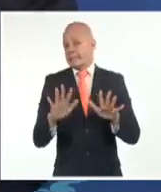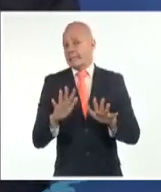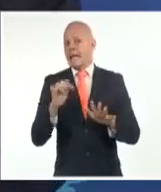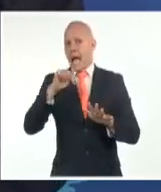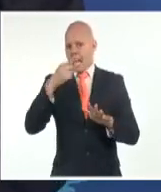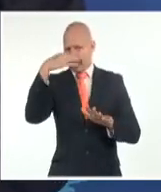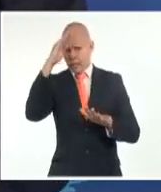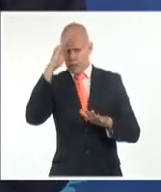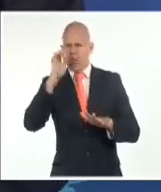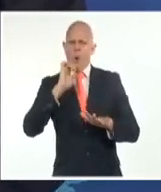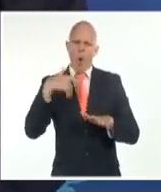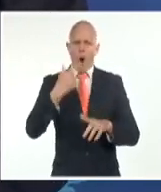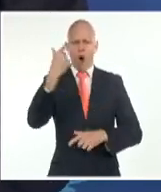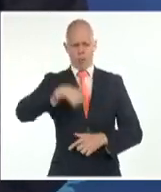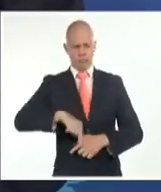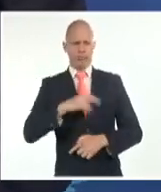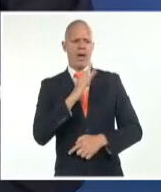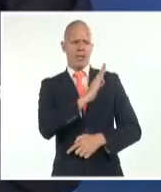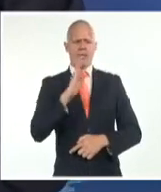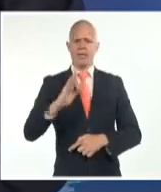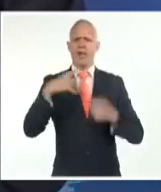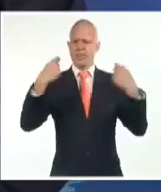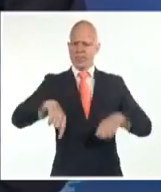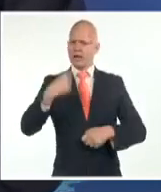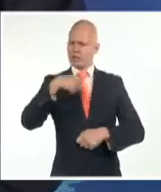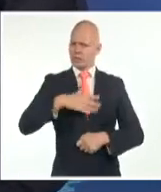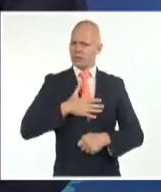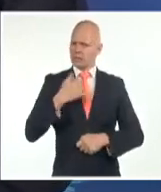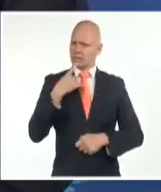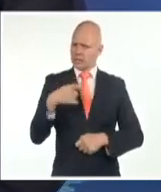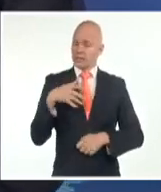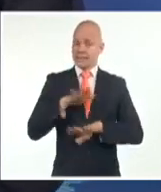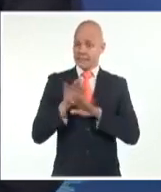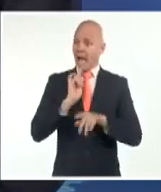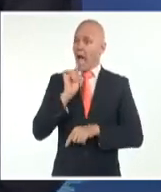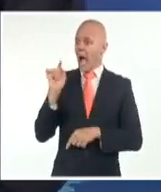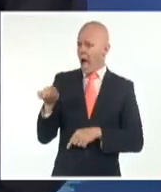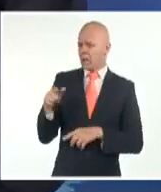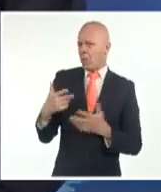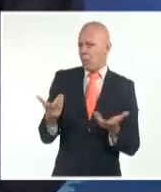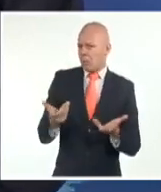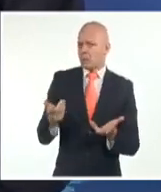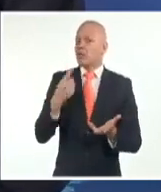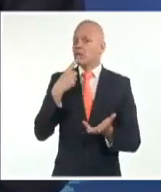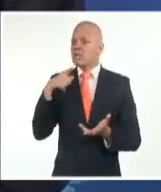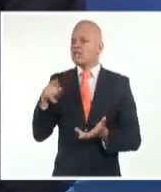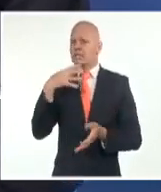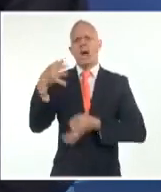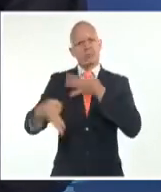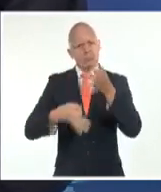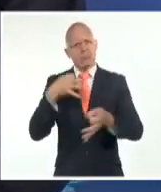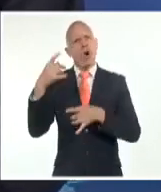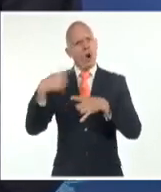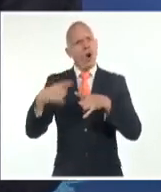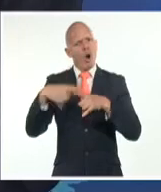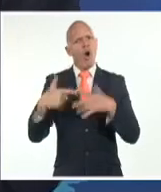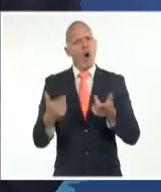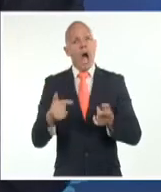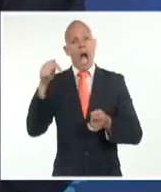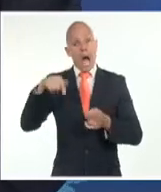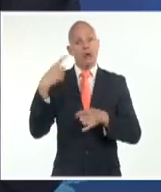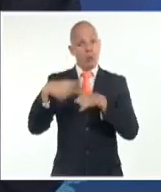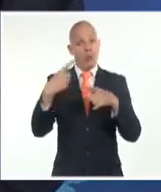decide discutir sobre Cuba, el debate necesariamente tendría que referirse a la violación masiva, flagrante y sistemática de los derechos humanos